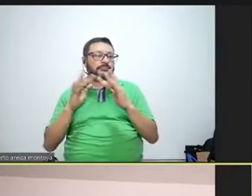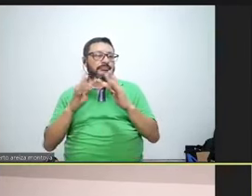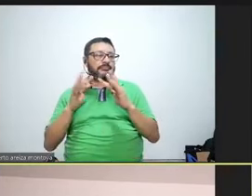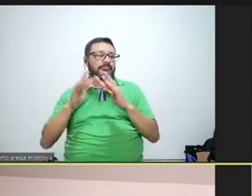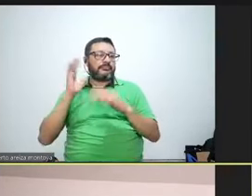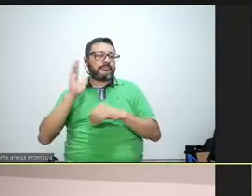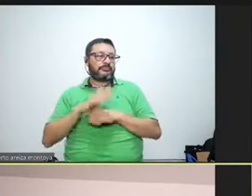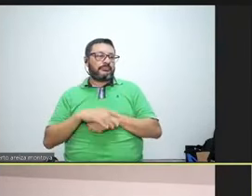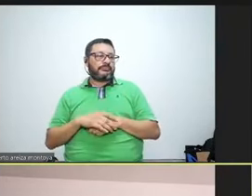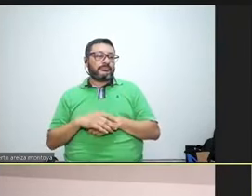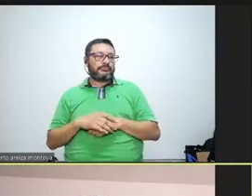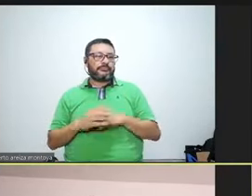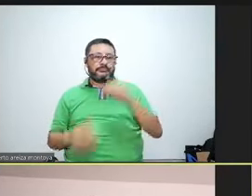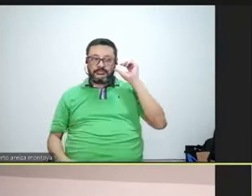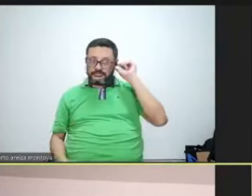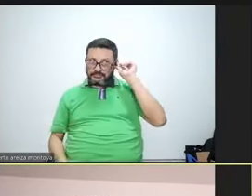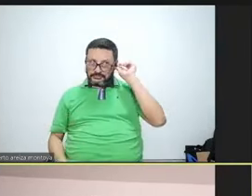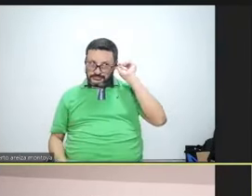ella